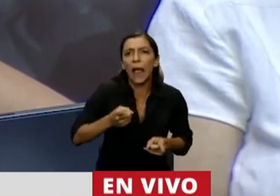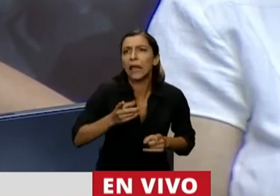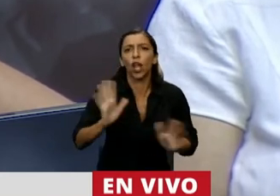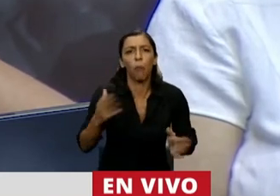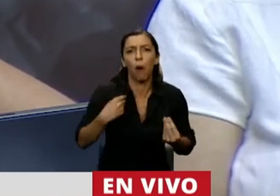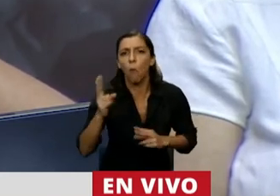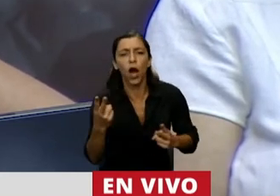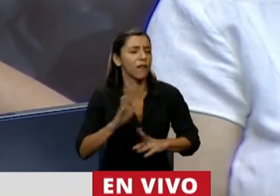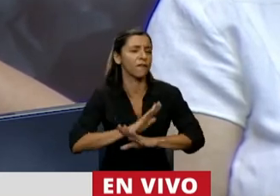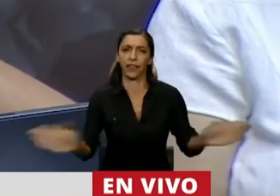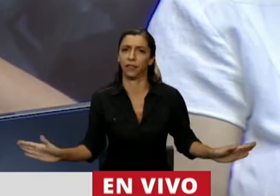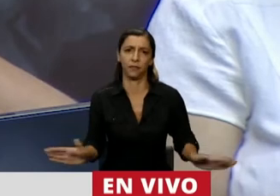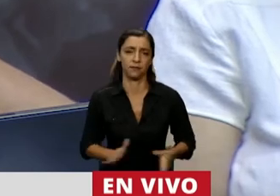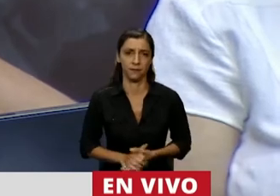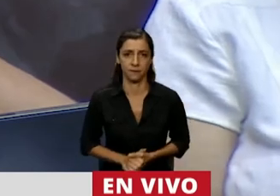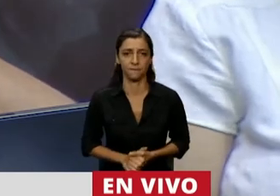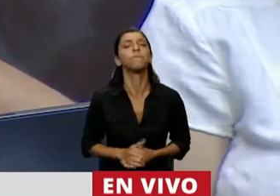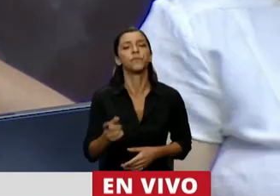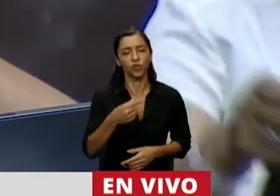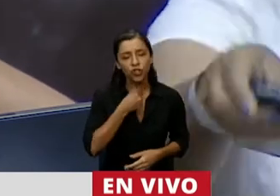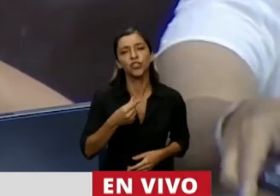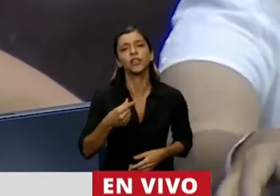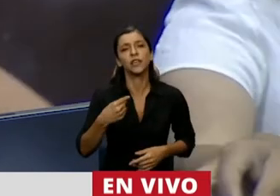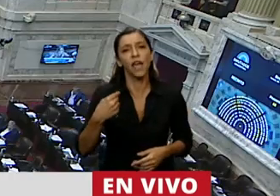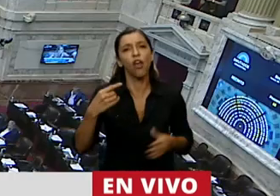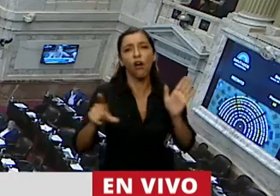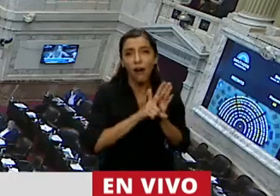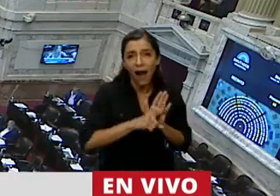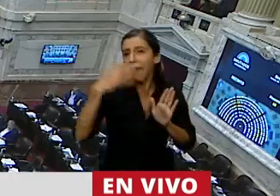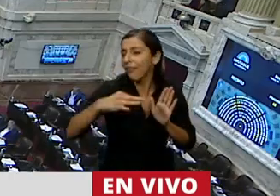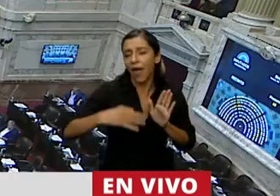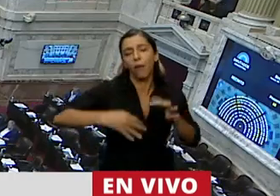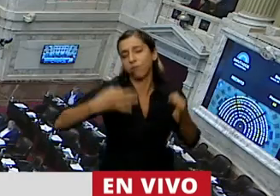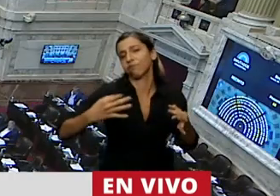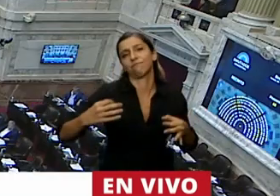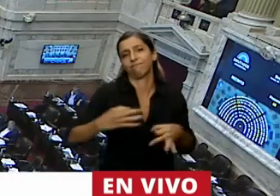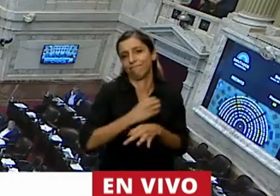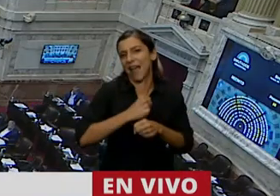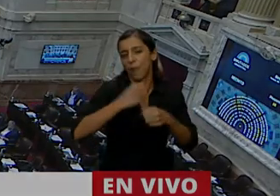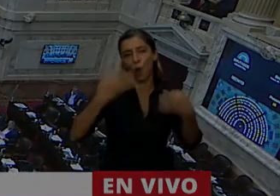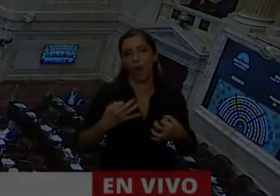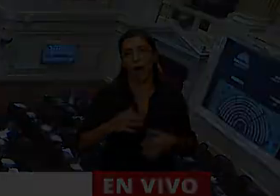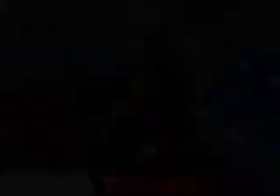de derechos para todas las mujeres, que sea ley. Muchas gracias. Gracias, diputada Jouri.